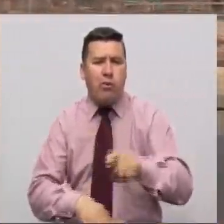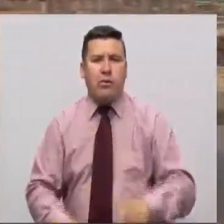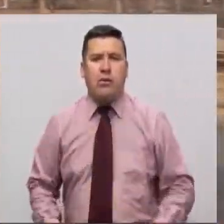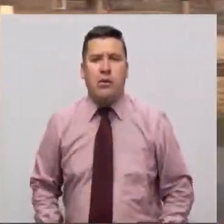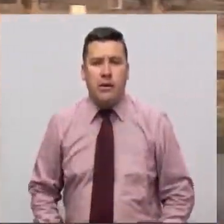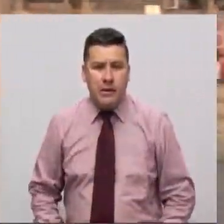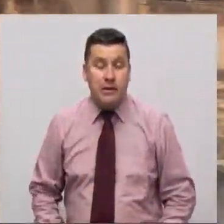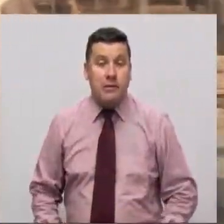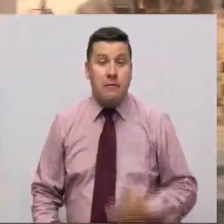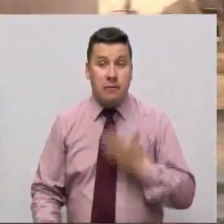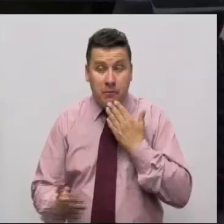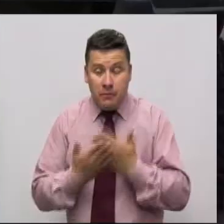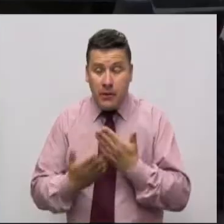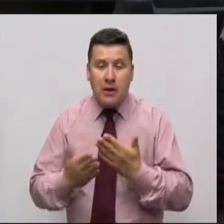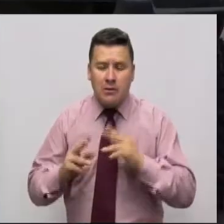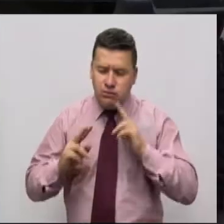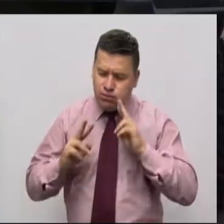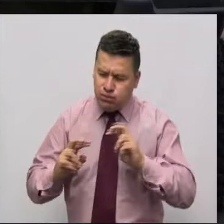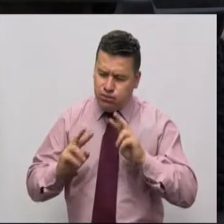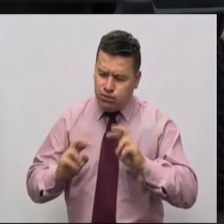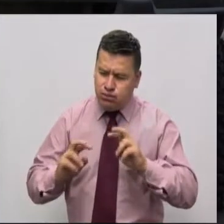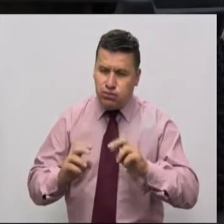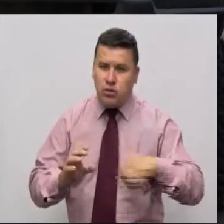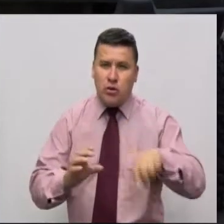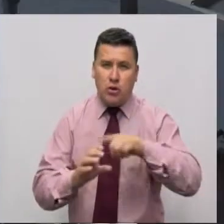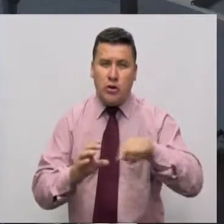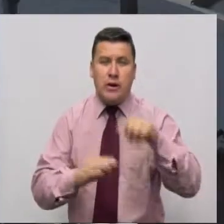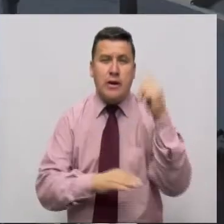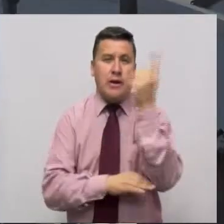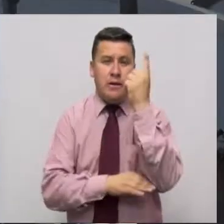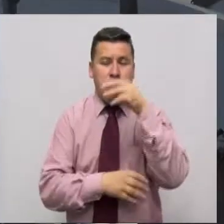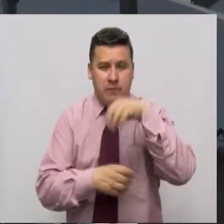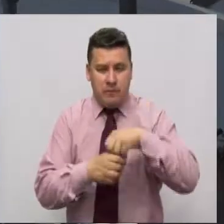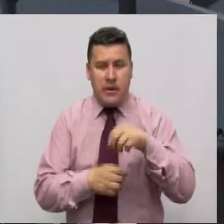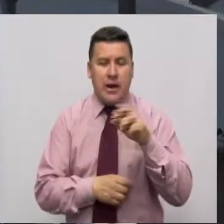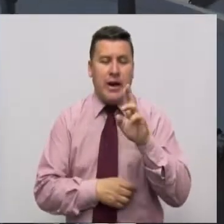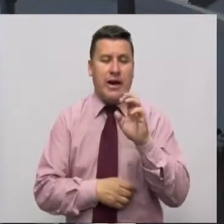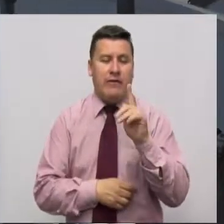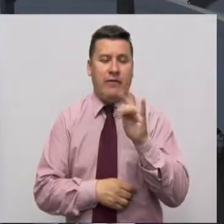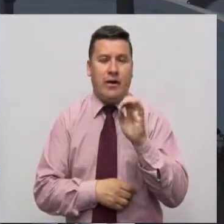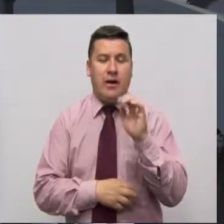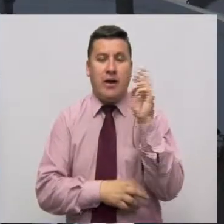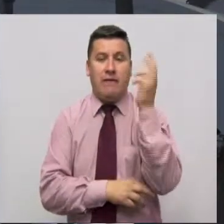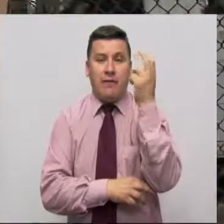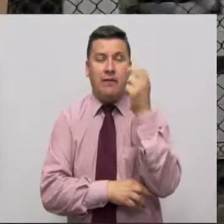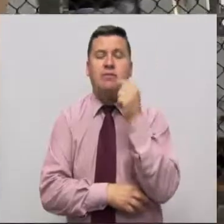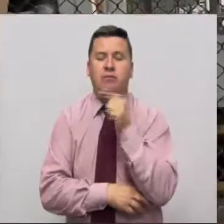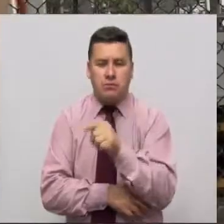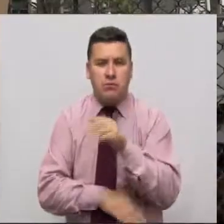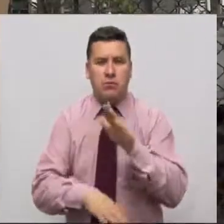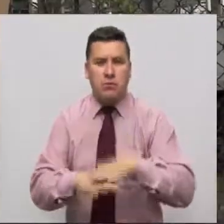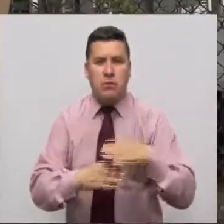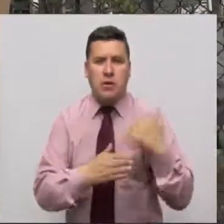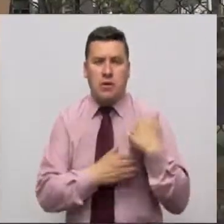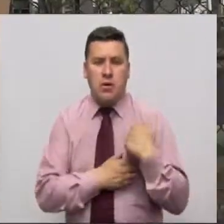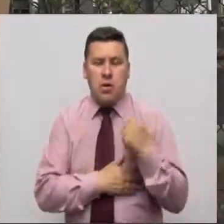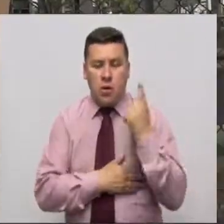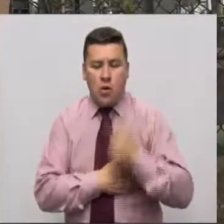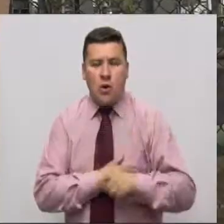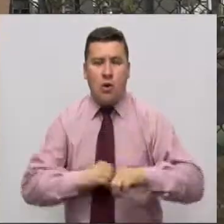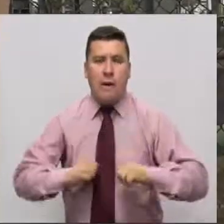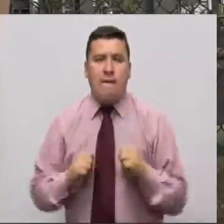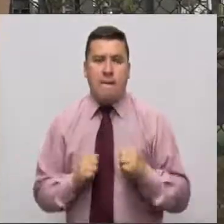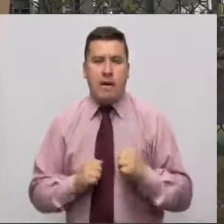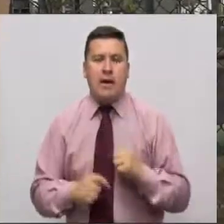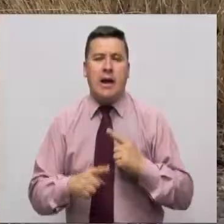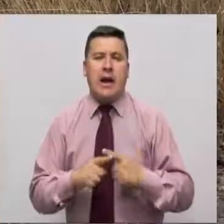otros. Gracias a las investigaciones iniciadas por la Contraloría General en el caso Reficar, la Fiscalía imputará cargos